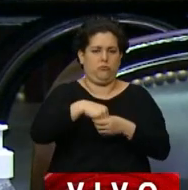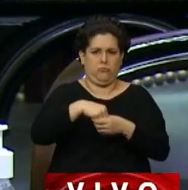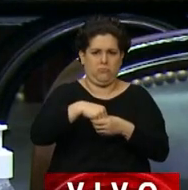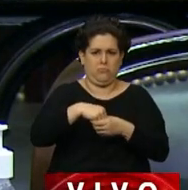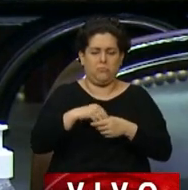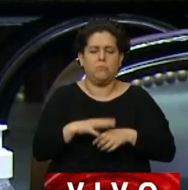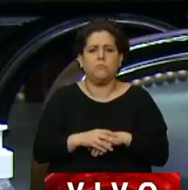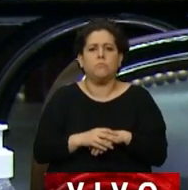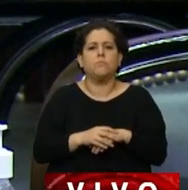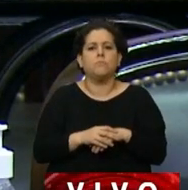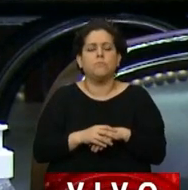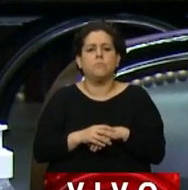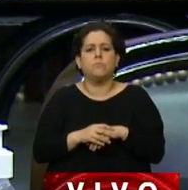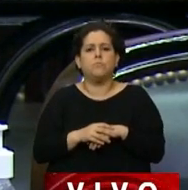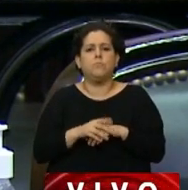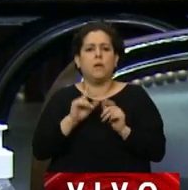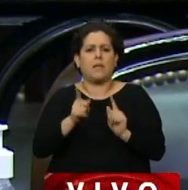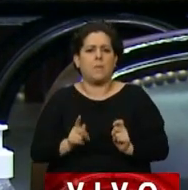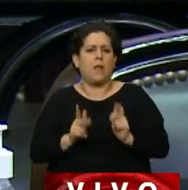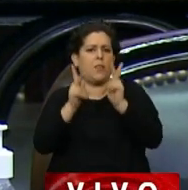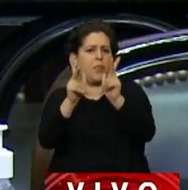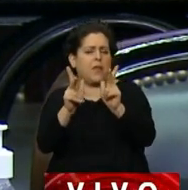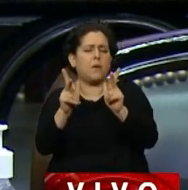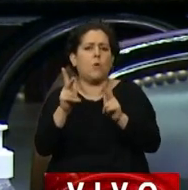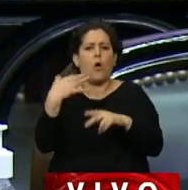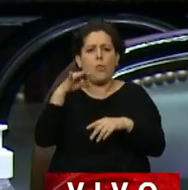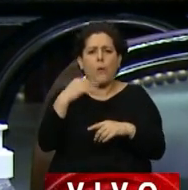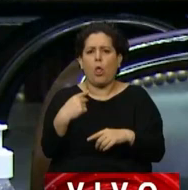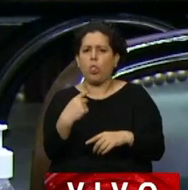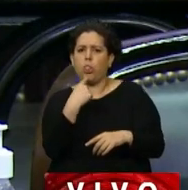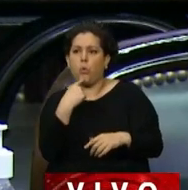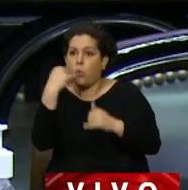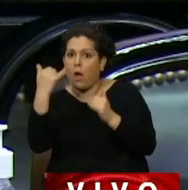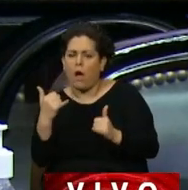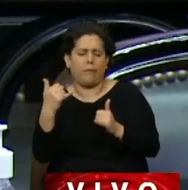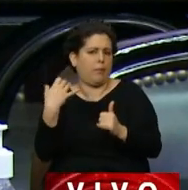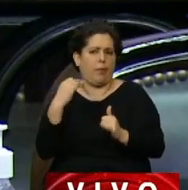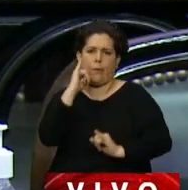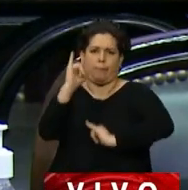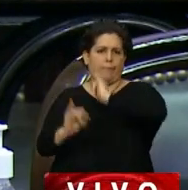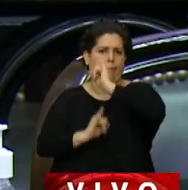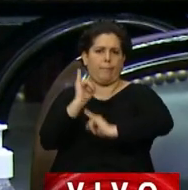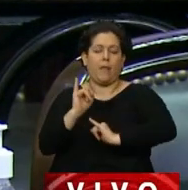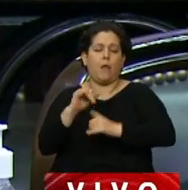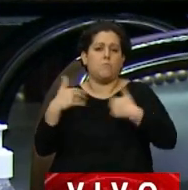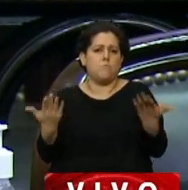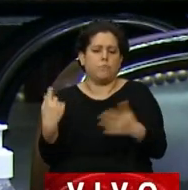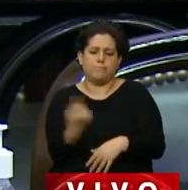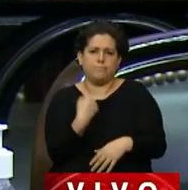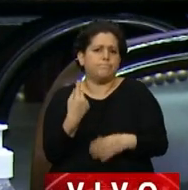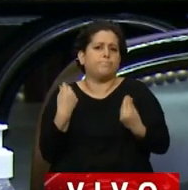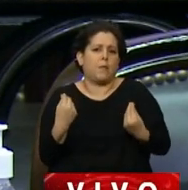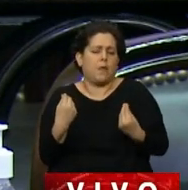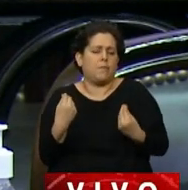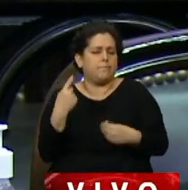Hemos dicho que había que alejar todas las dudas de esta ley, por lo cual lo primero que hicimos era respetar